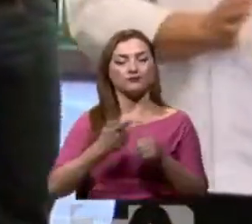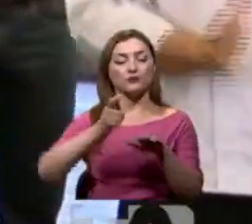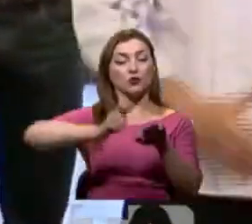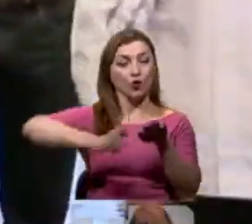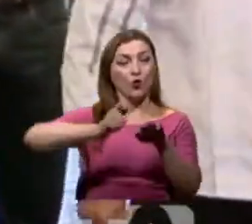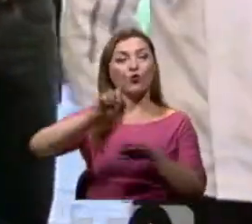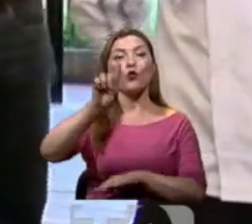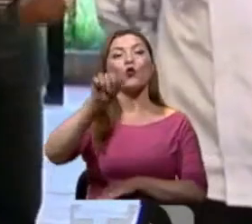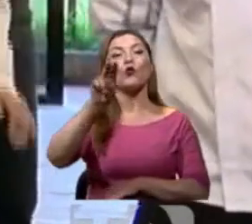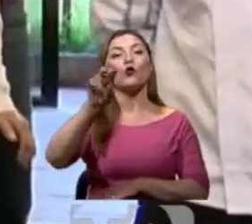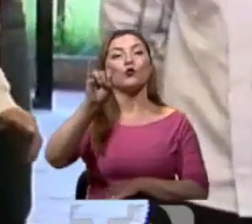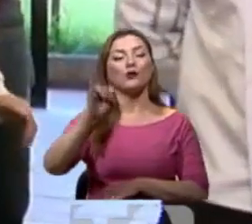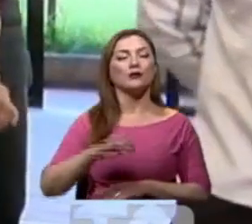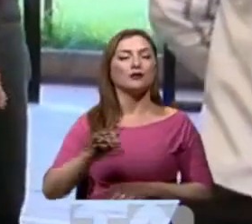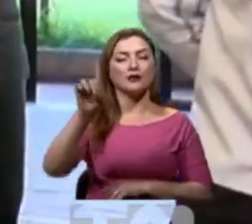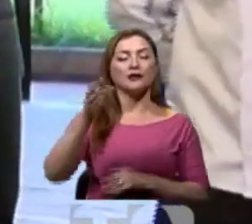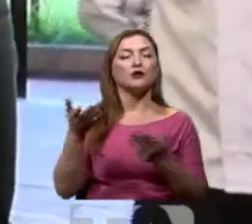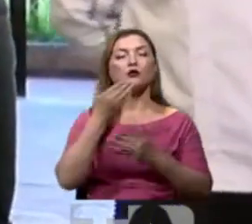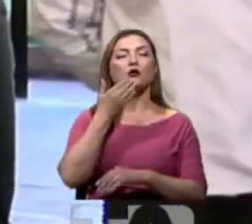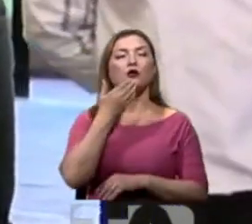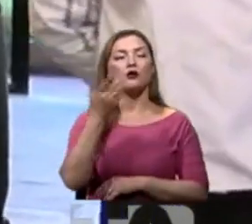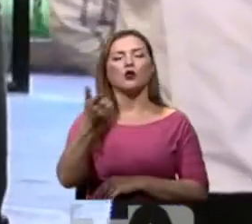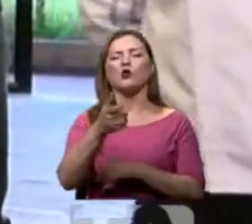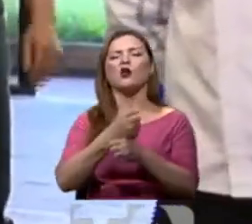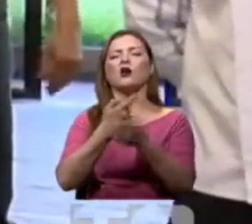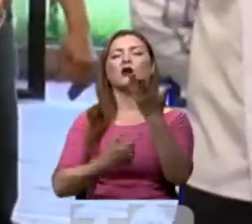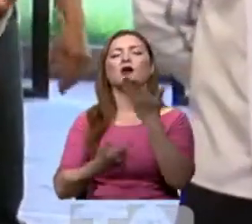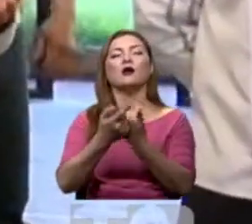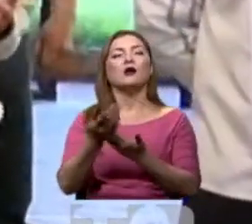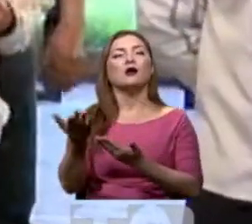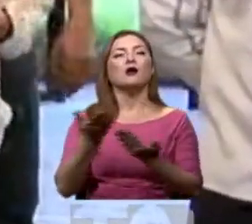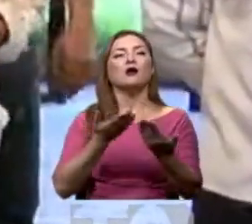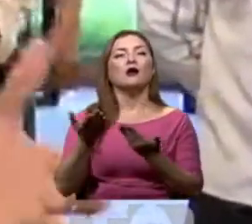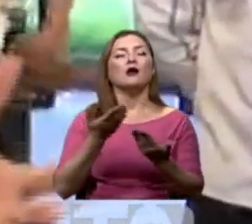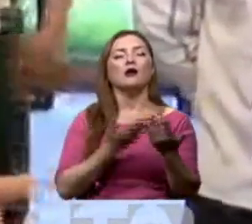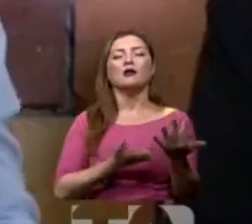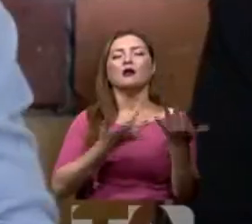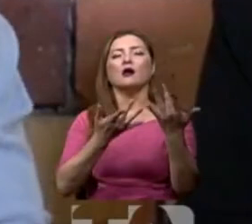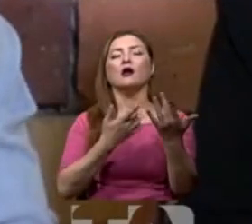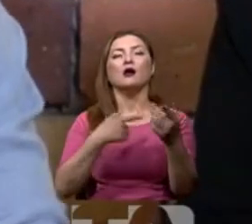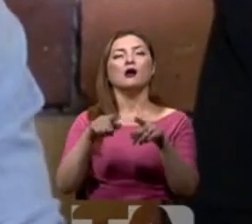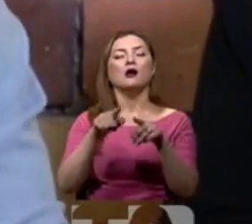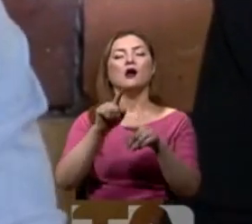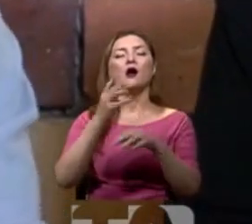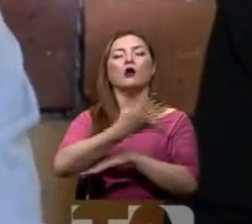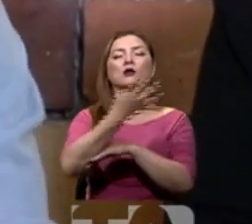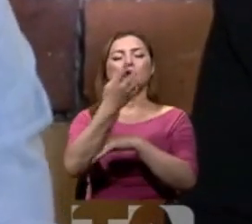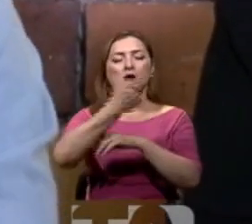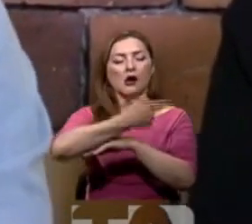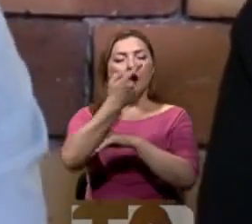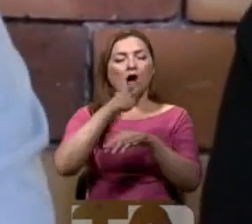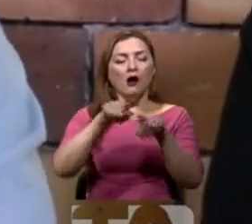jurado, David Valle. Cuéntanos, David, un poco a qué te dedicas tú y cuáles son tus expectativas para este cuarto día de